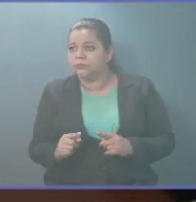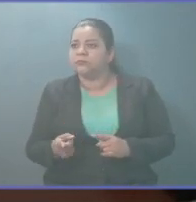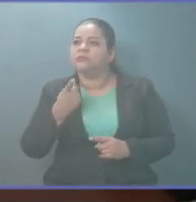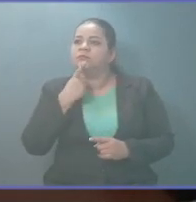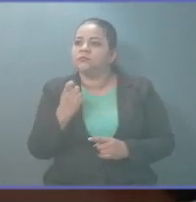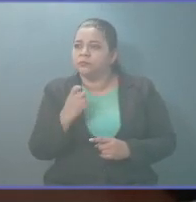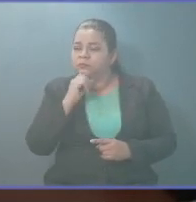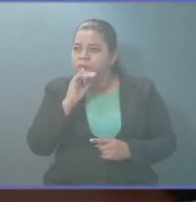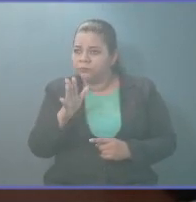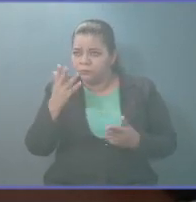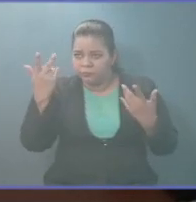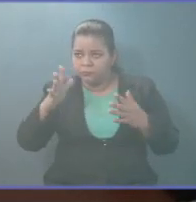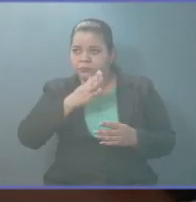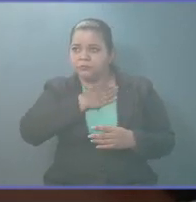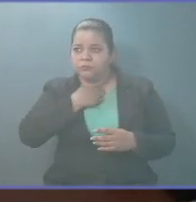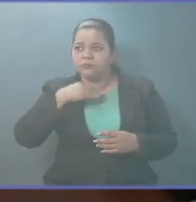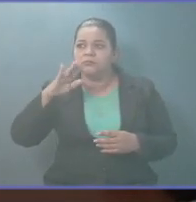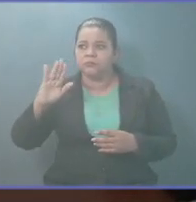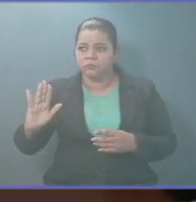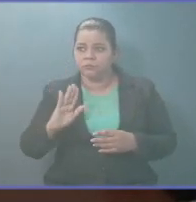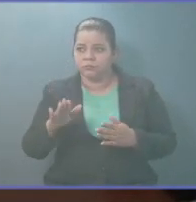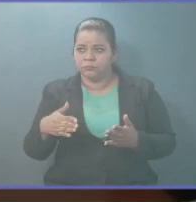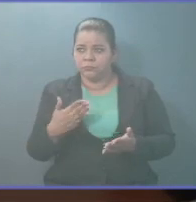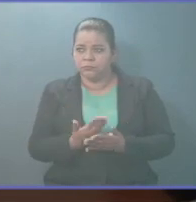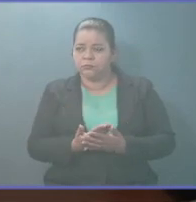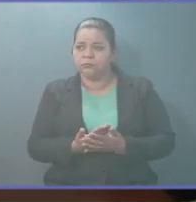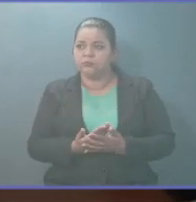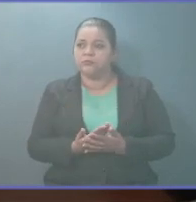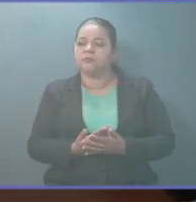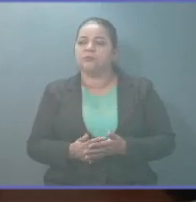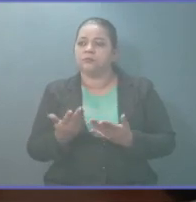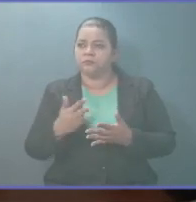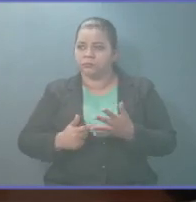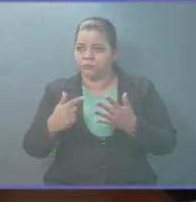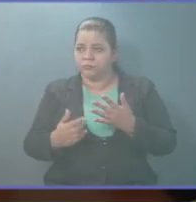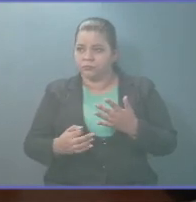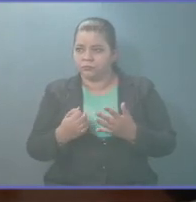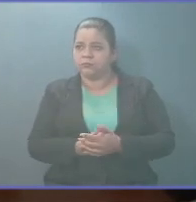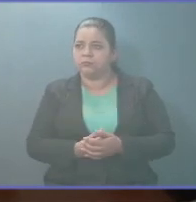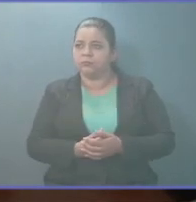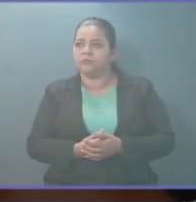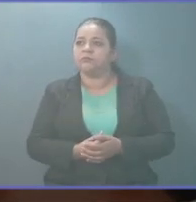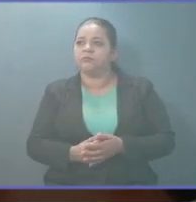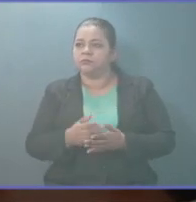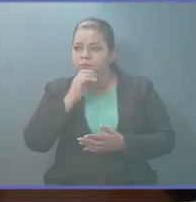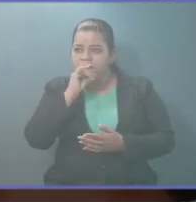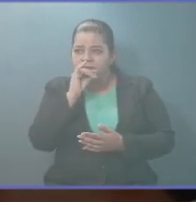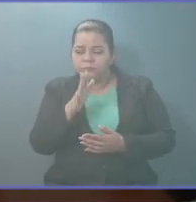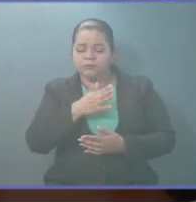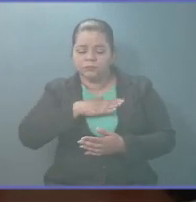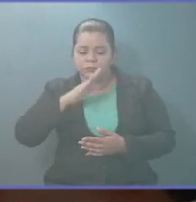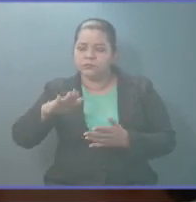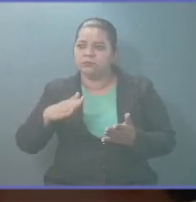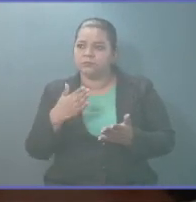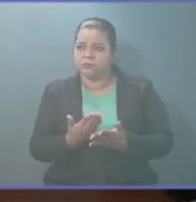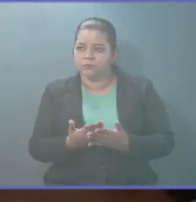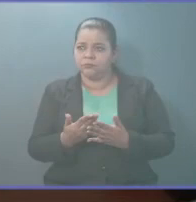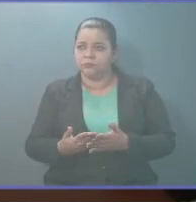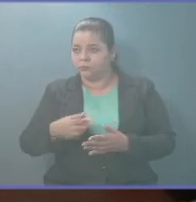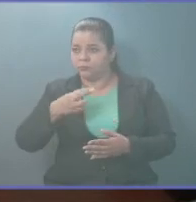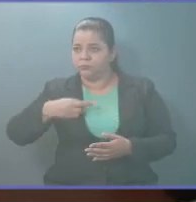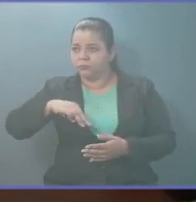está cumpliendo con esa cuota? Entonces, el agregado que hacen es que se emita una constancia por parte del Ministerio de